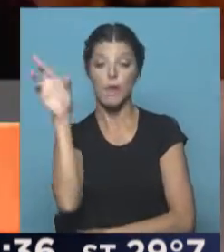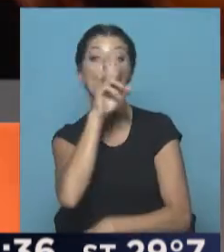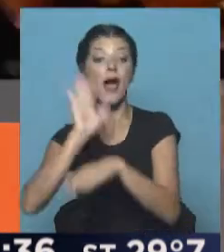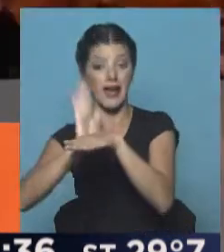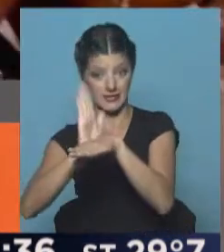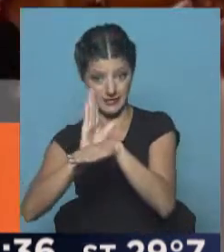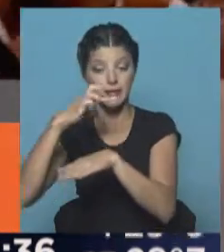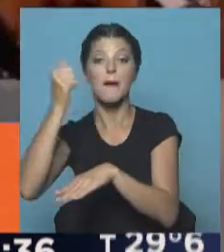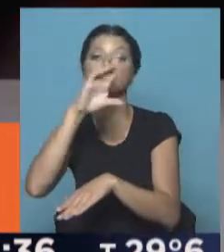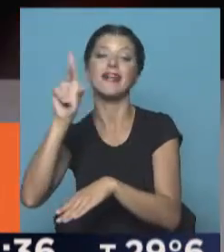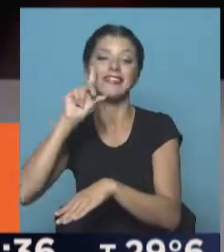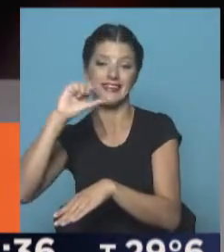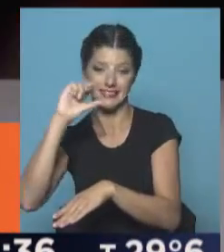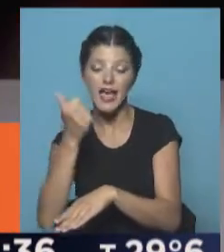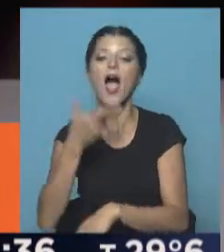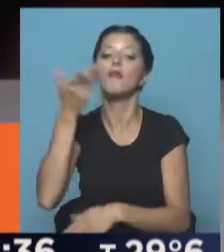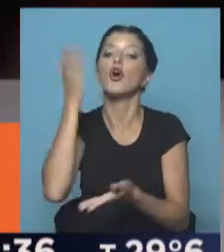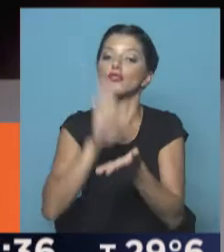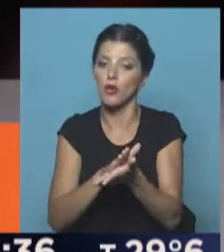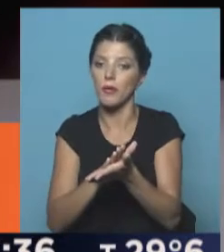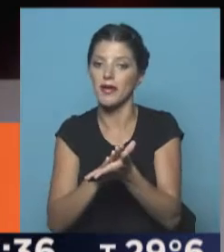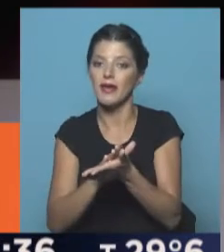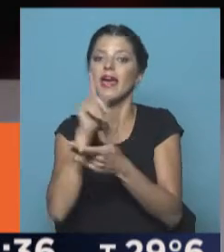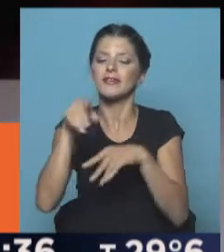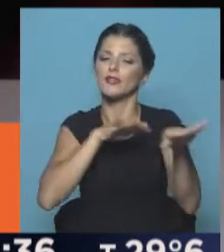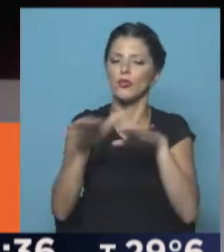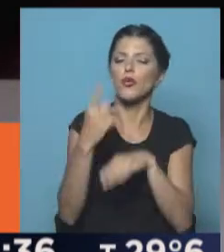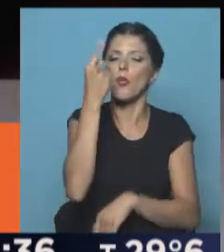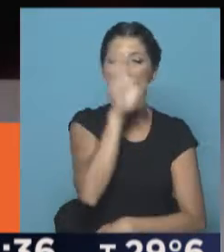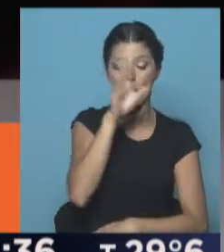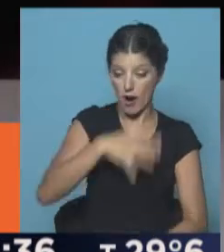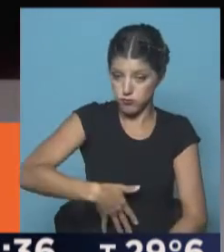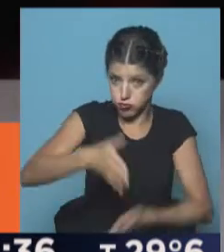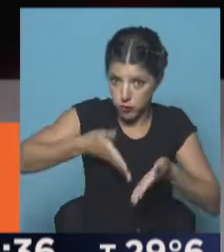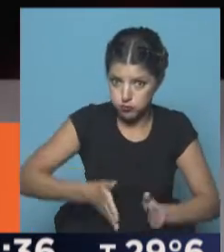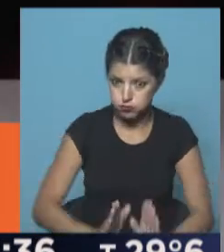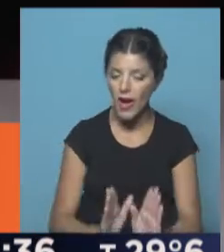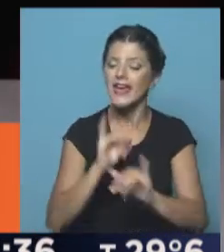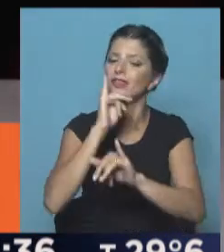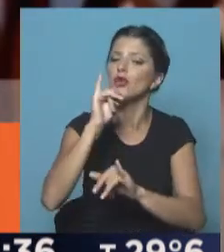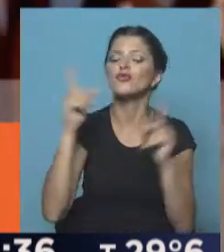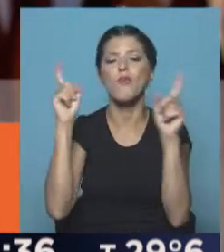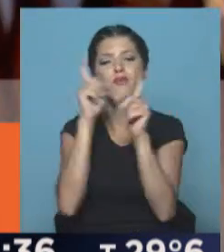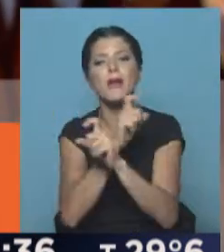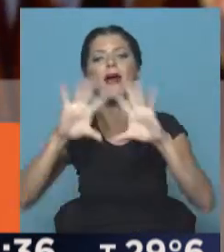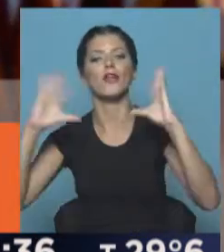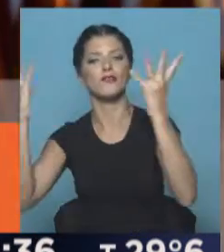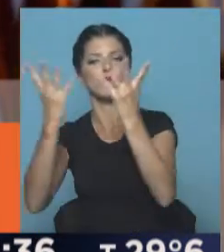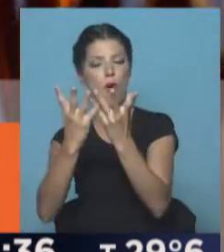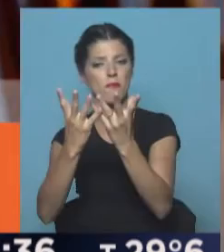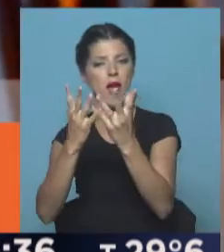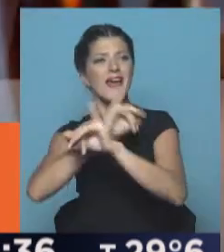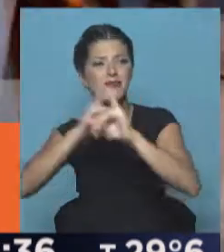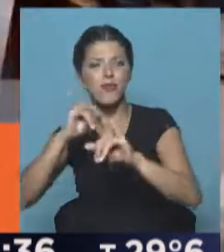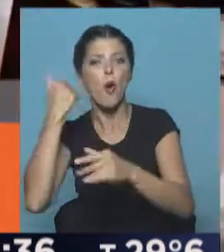Arquette puso el foco sobre la sanción salarial a la maternidad, denunciando un problema que los informes internacionales llevan